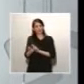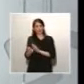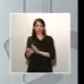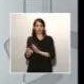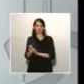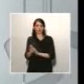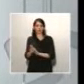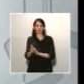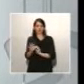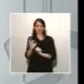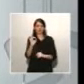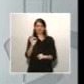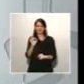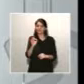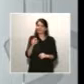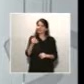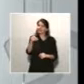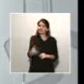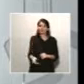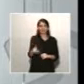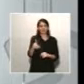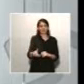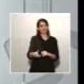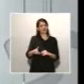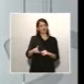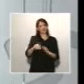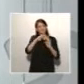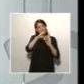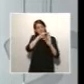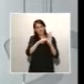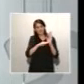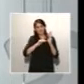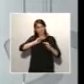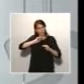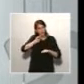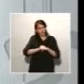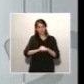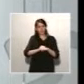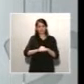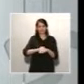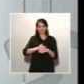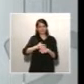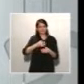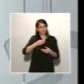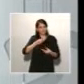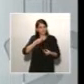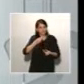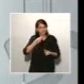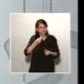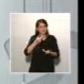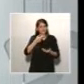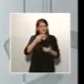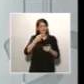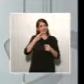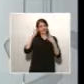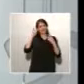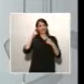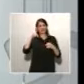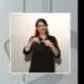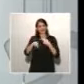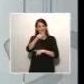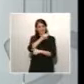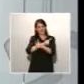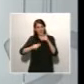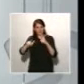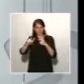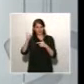esencial en mantener la disciplina y tratar de evitar al máximo cualquier tipo de viaje, ya no solo